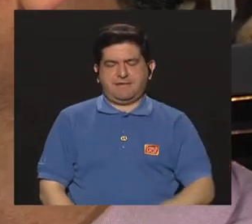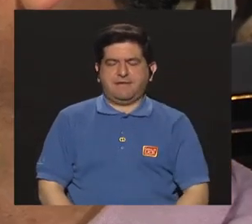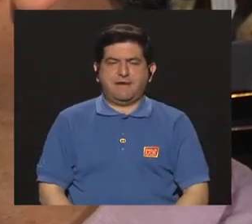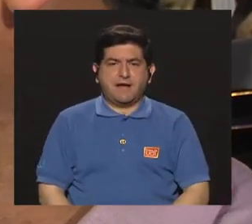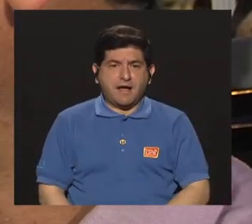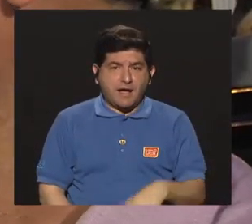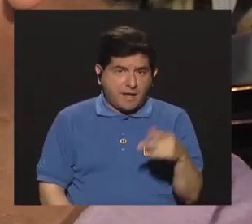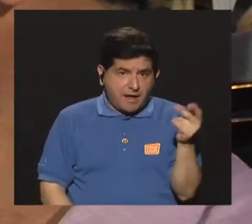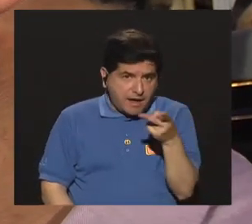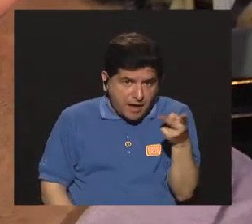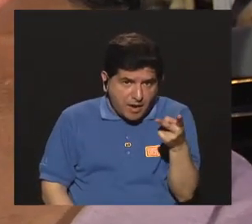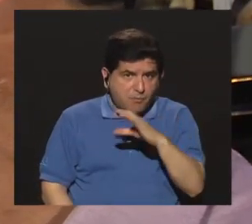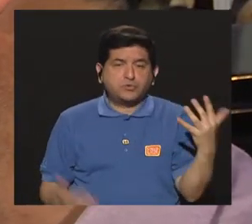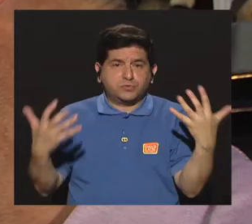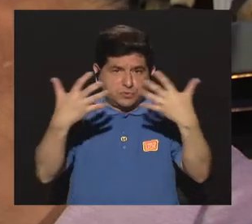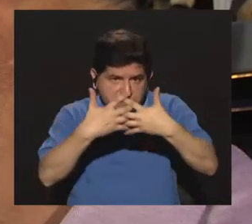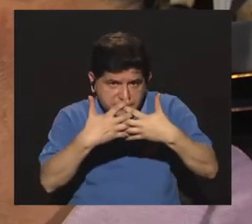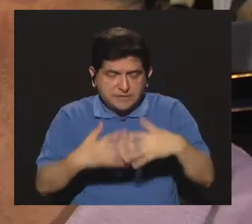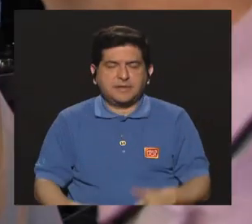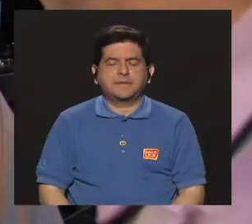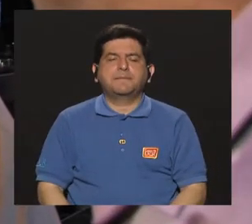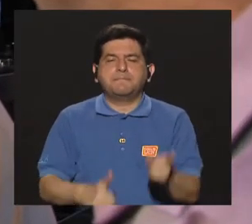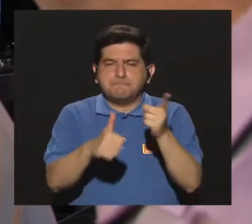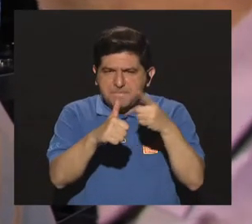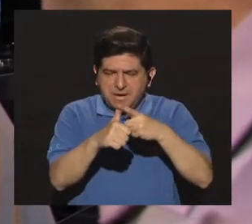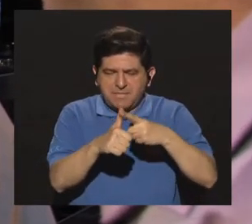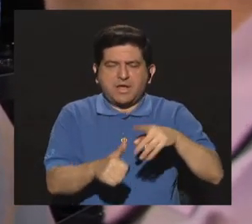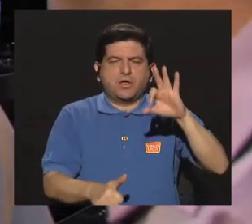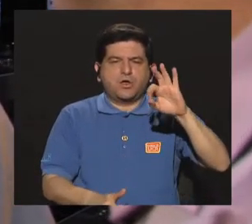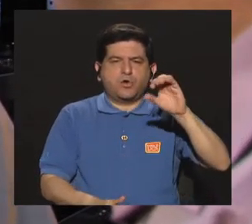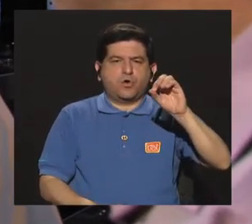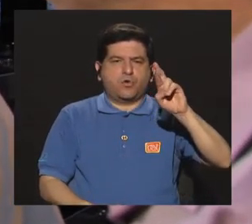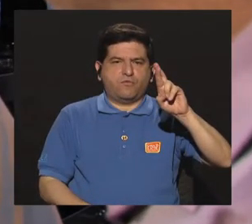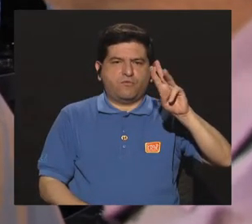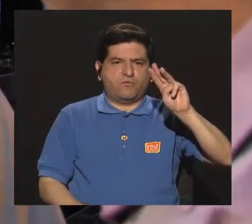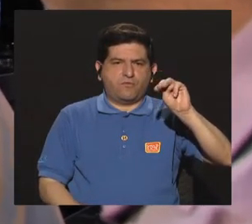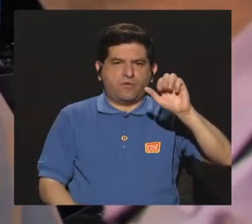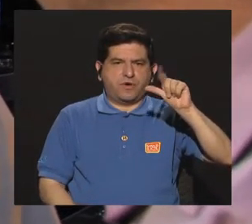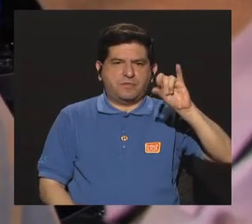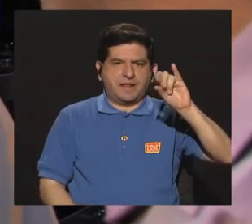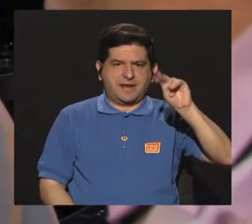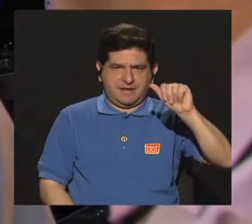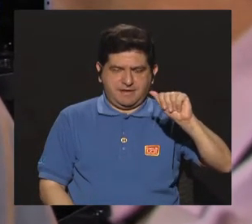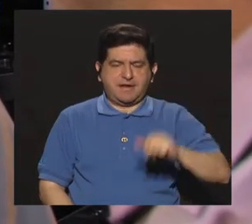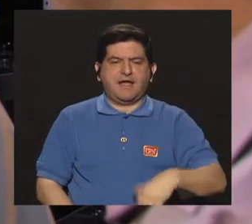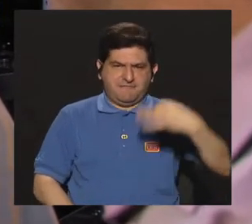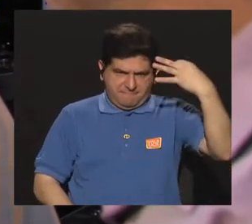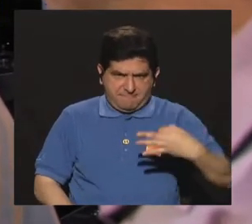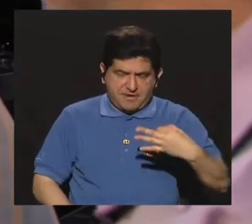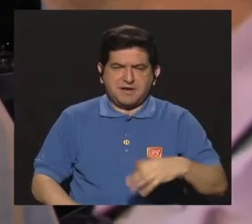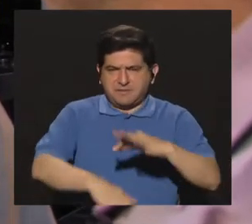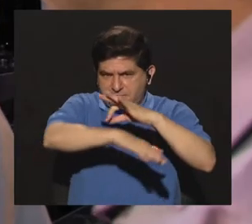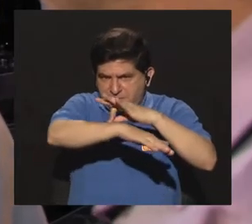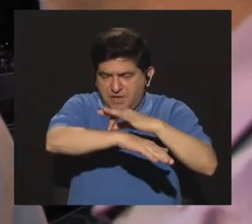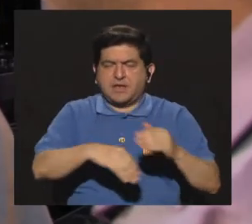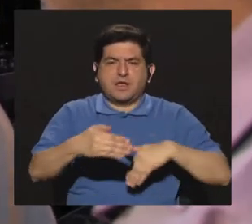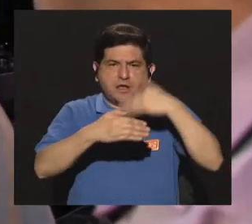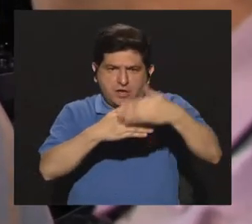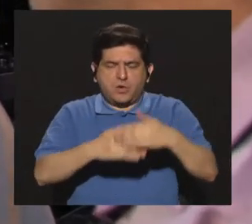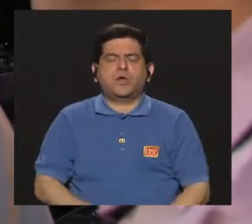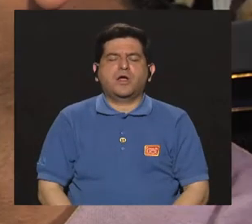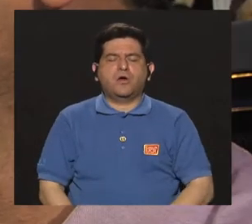alcohol o fort molina o una mezcla una mezcla se utiliza primero formalina para de tejidos y después se preservan